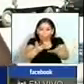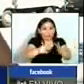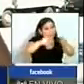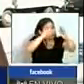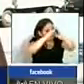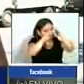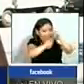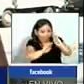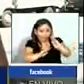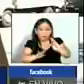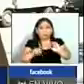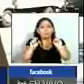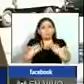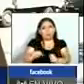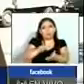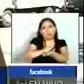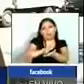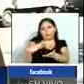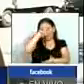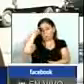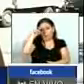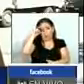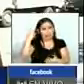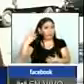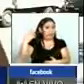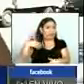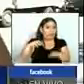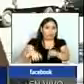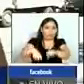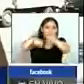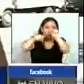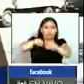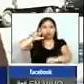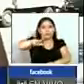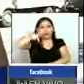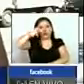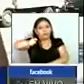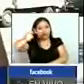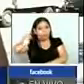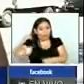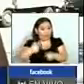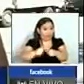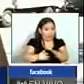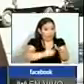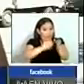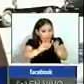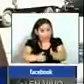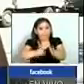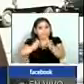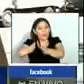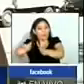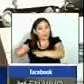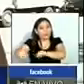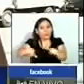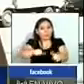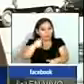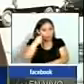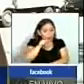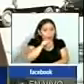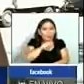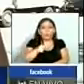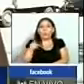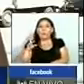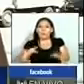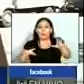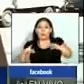otros Podrán funcionar En Nueva York Tras tres meses De cierre Avanzar en más fases Depende de las cifras A las que las autoridades Locales Siguen mirando de